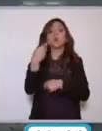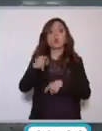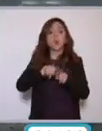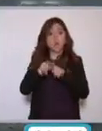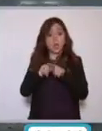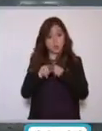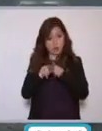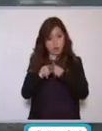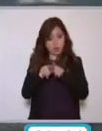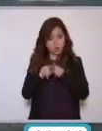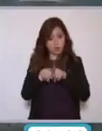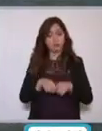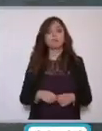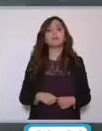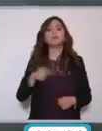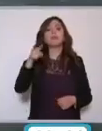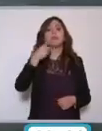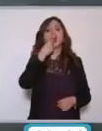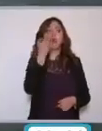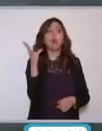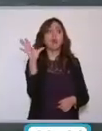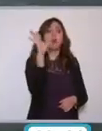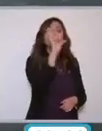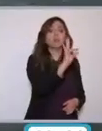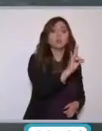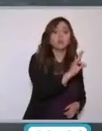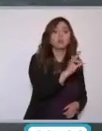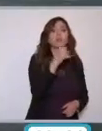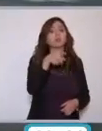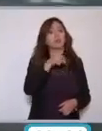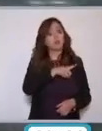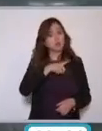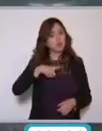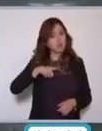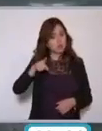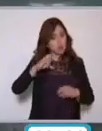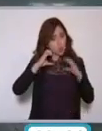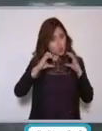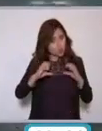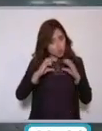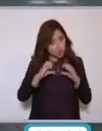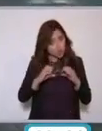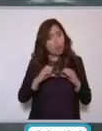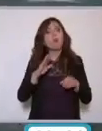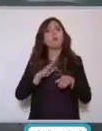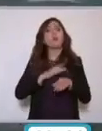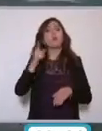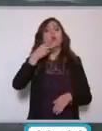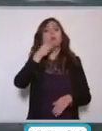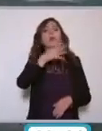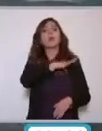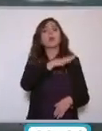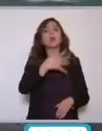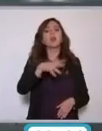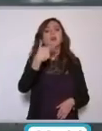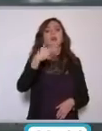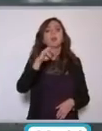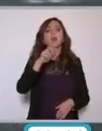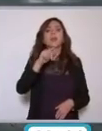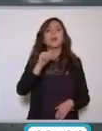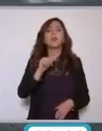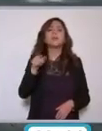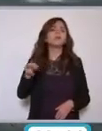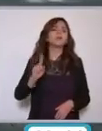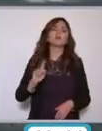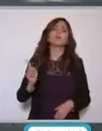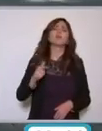fue a decirle que se pusiera abusado con el general Huerta, pero